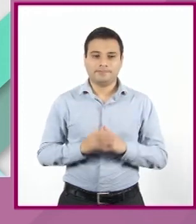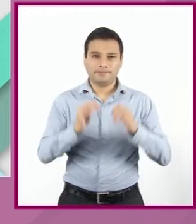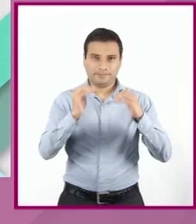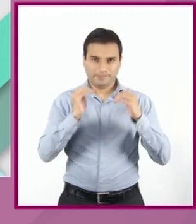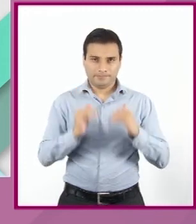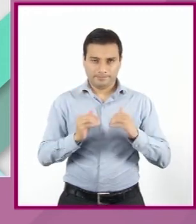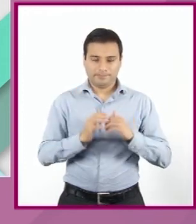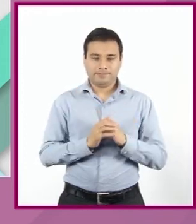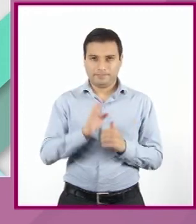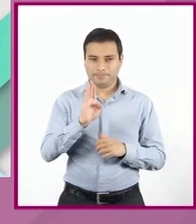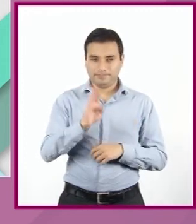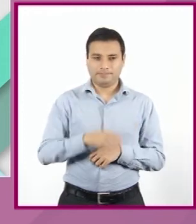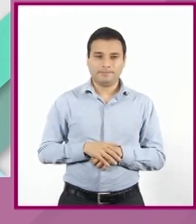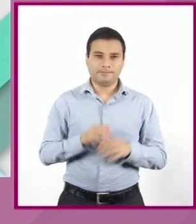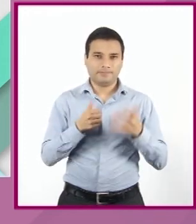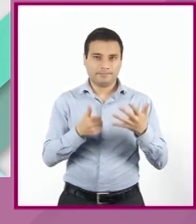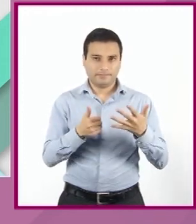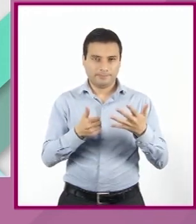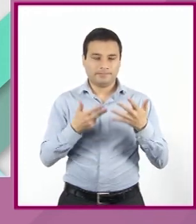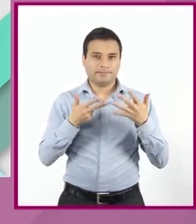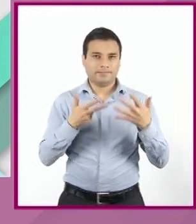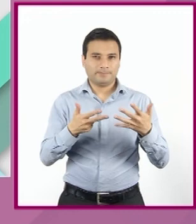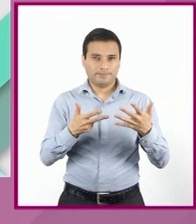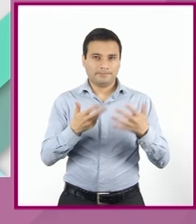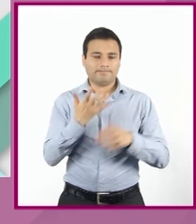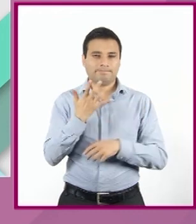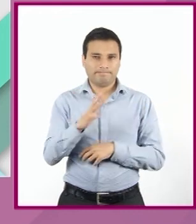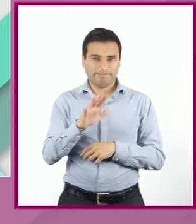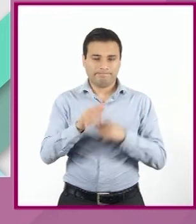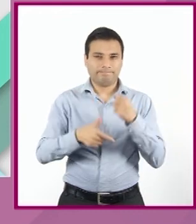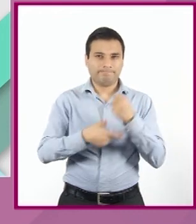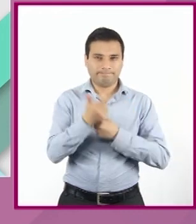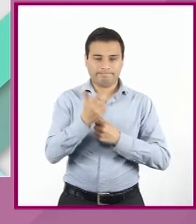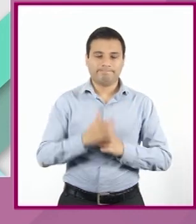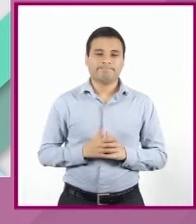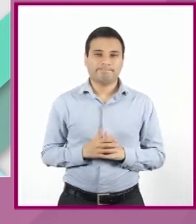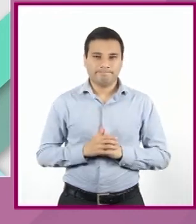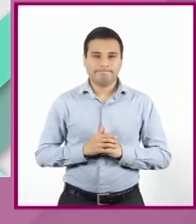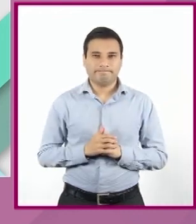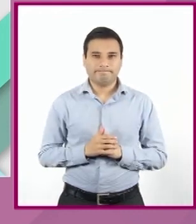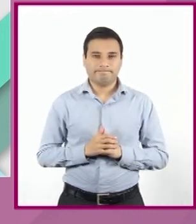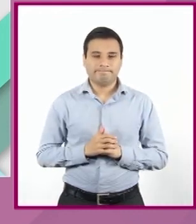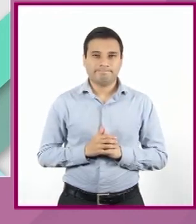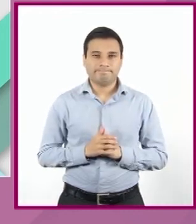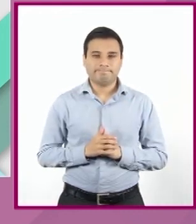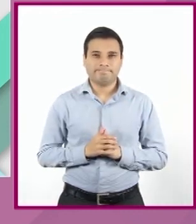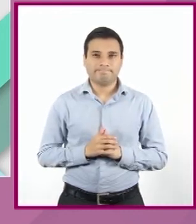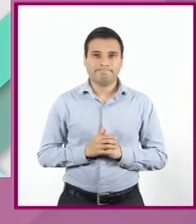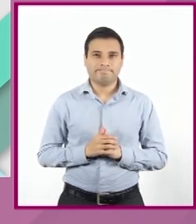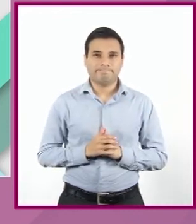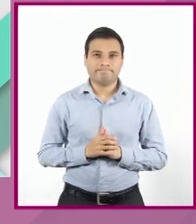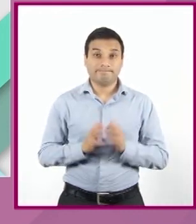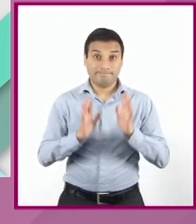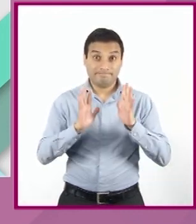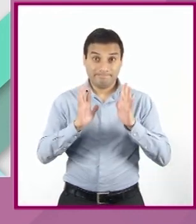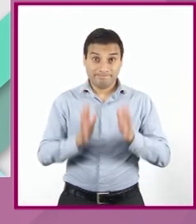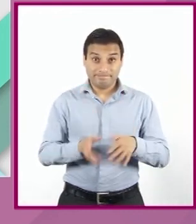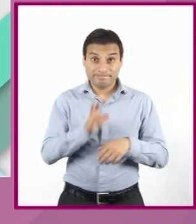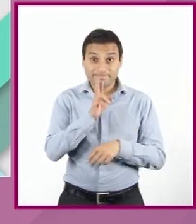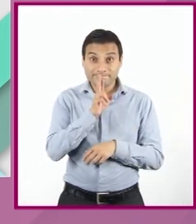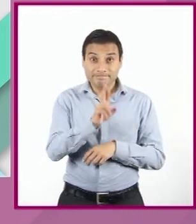Inciso B: 6, 8, 10, 12. ¿Ya tienen las